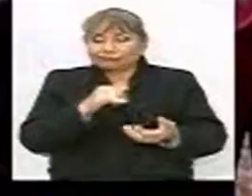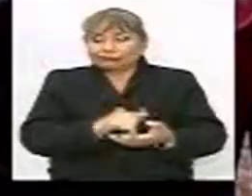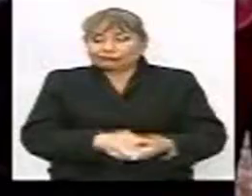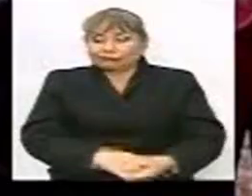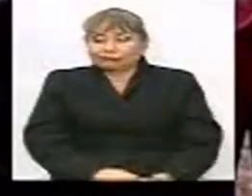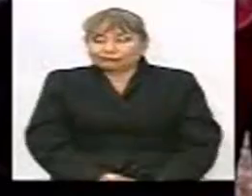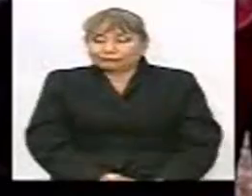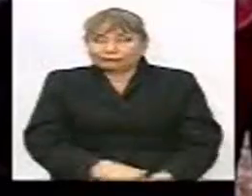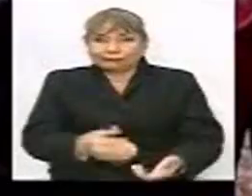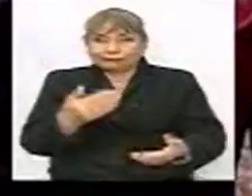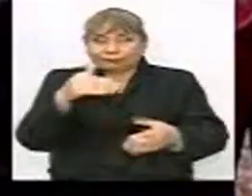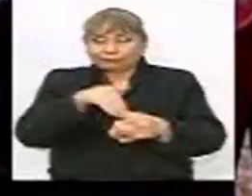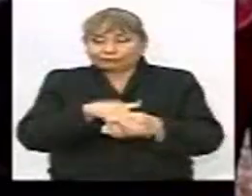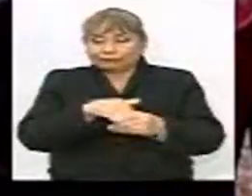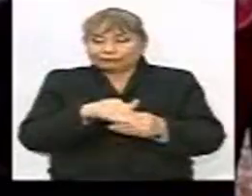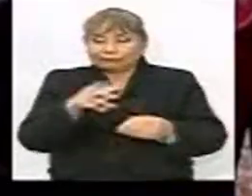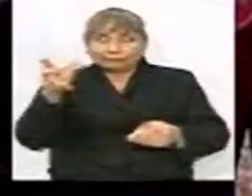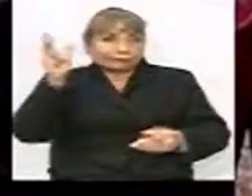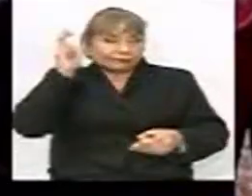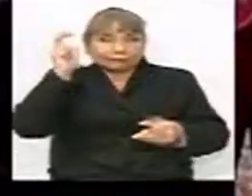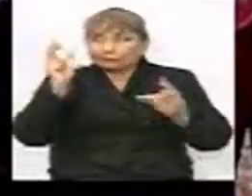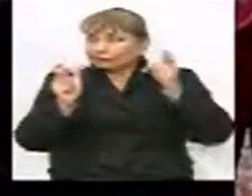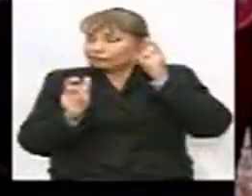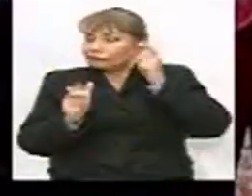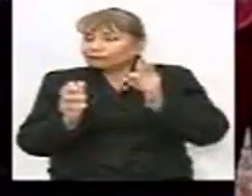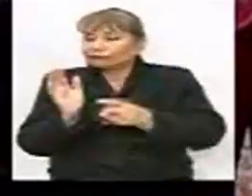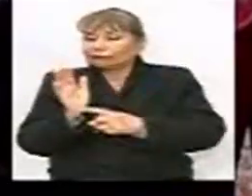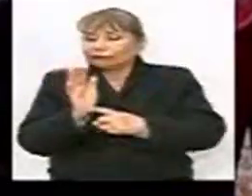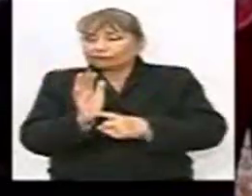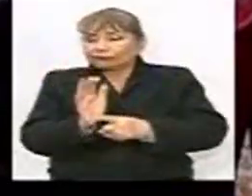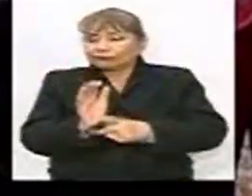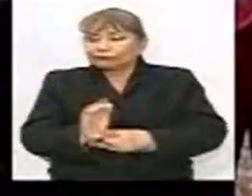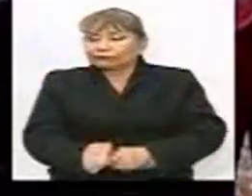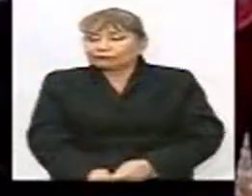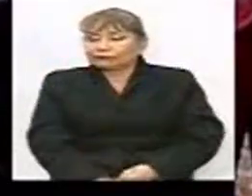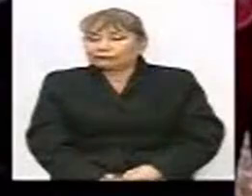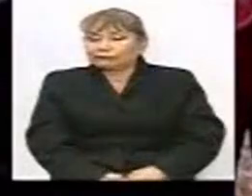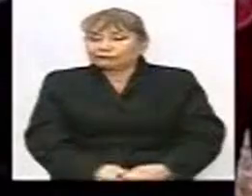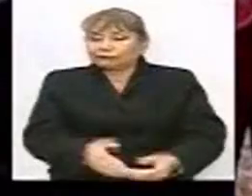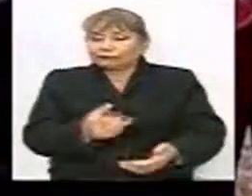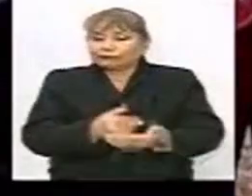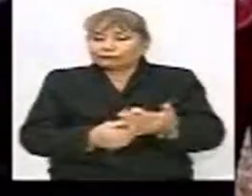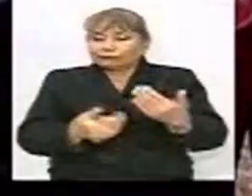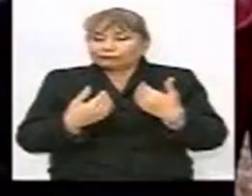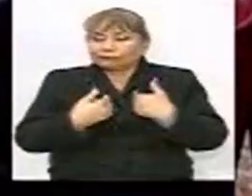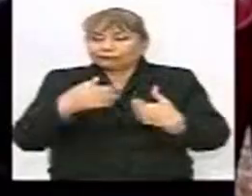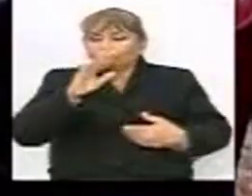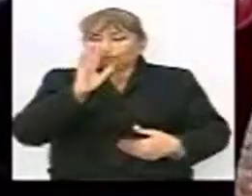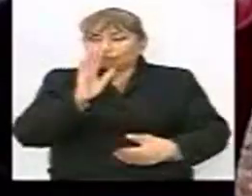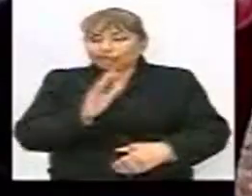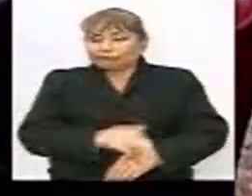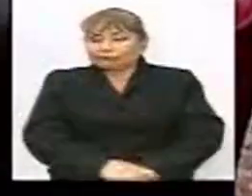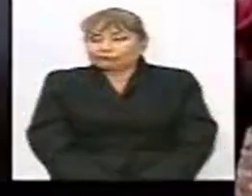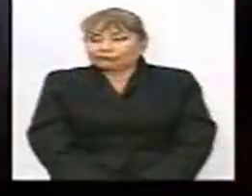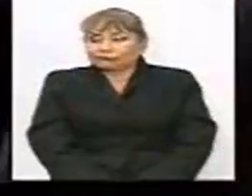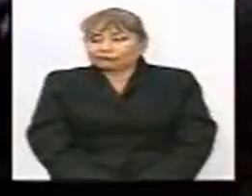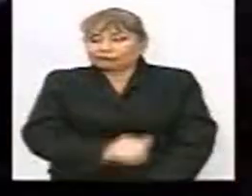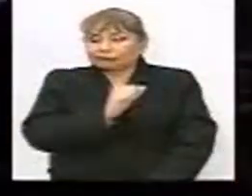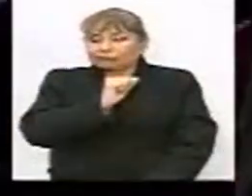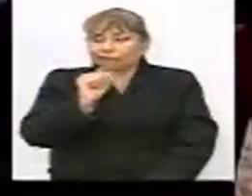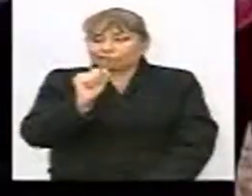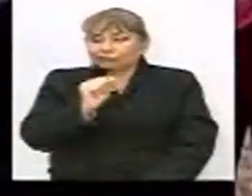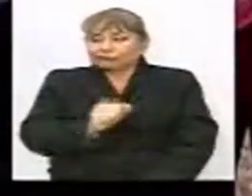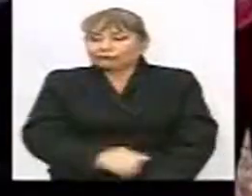Lucio. Pasemos al voto y vamos a escuchar a los señores representantes. Los que tengan a favor, los que tengan en